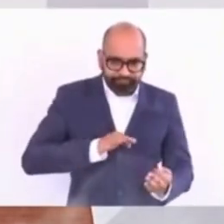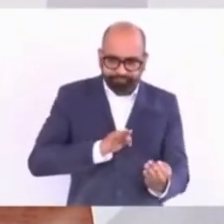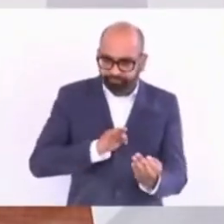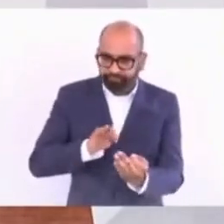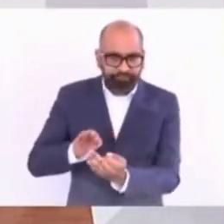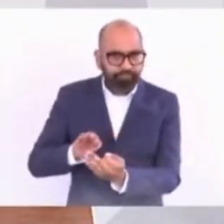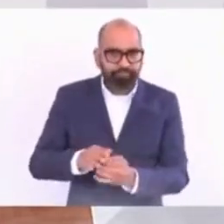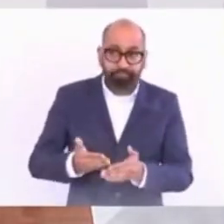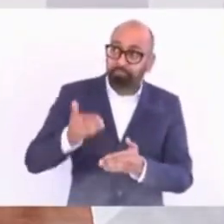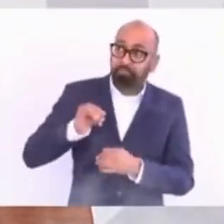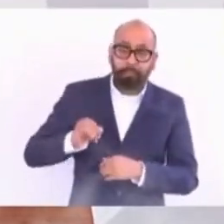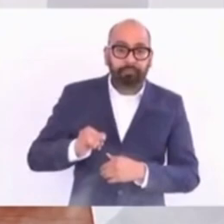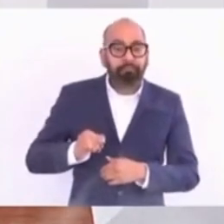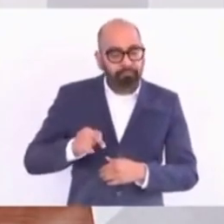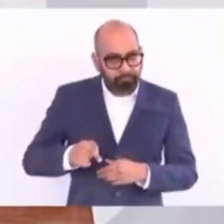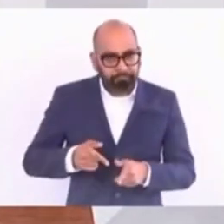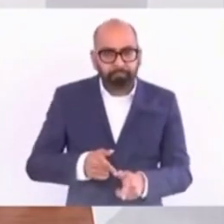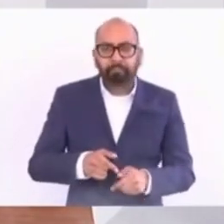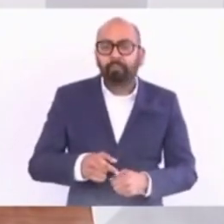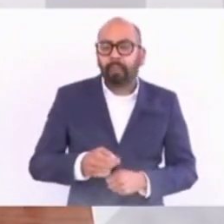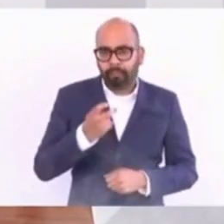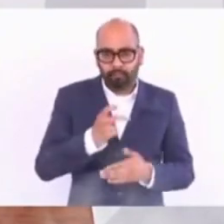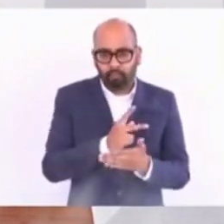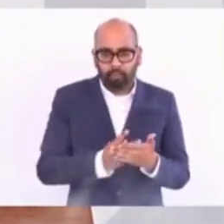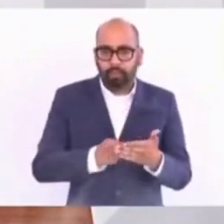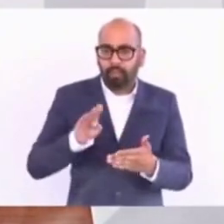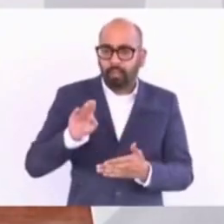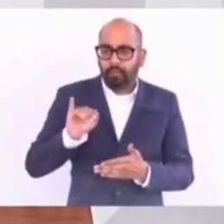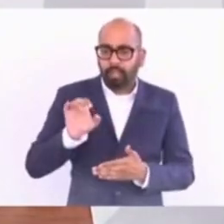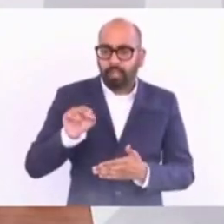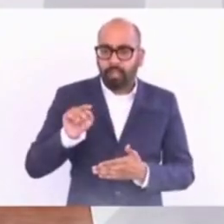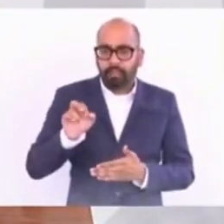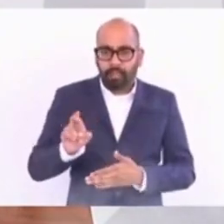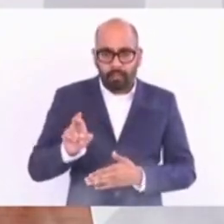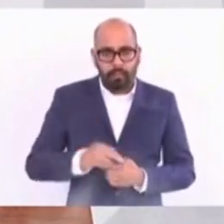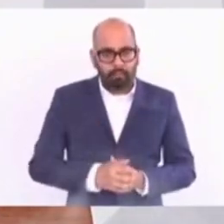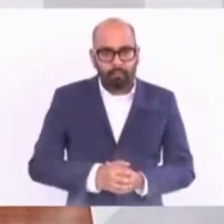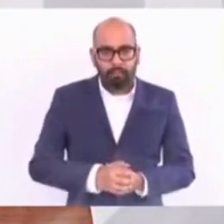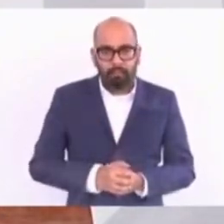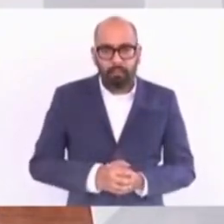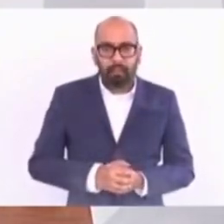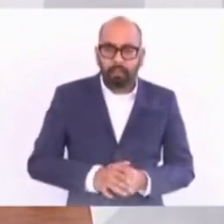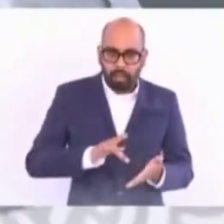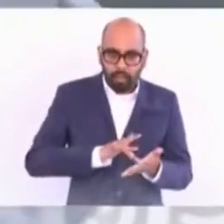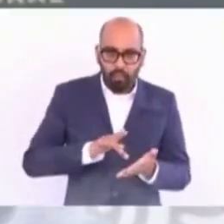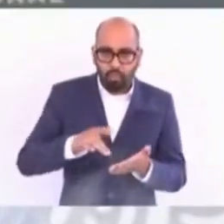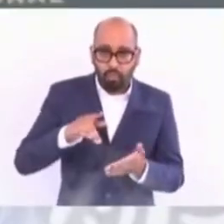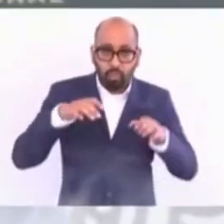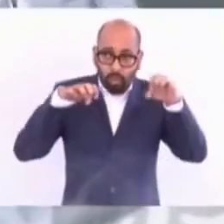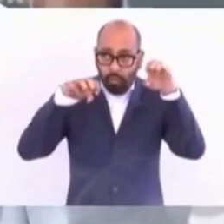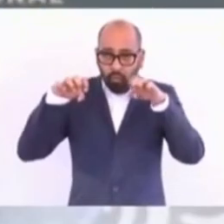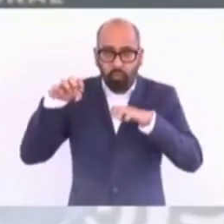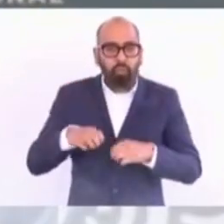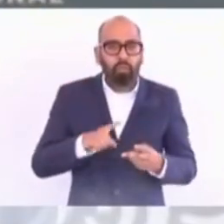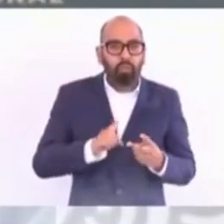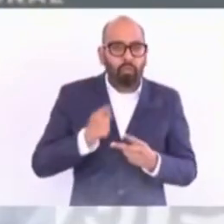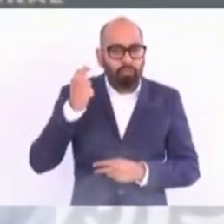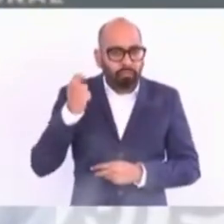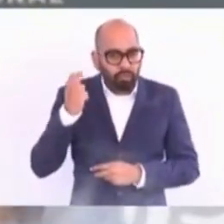nunca. Canso. Porque para eso son los programas de bienestar. Es el apoyo a los adultos mayores, la